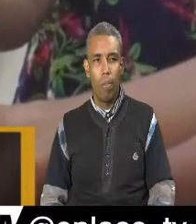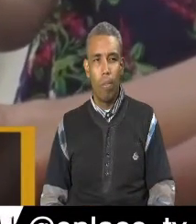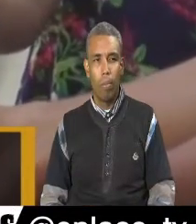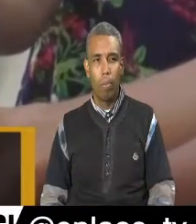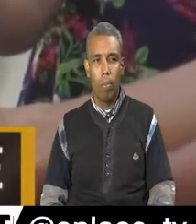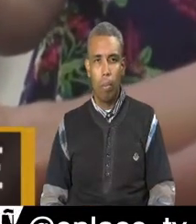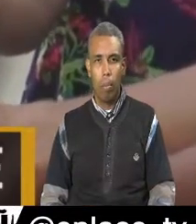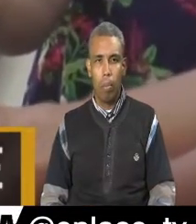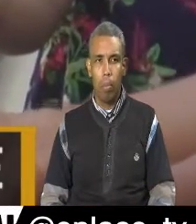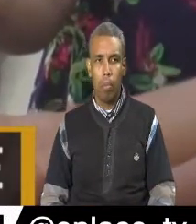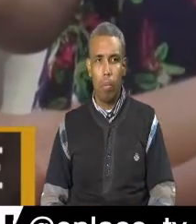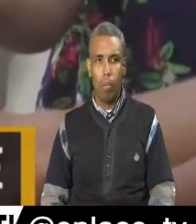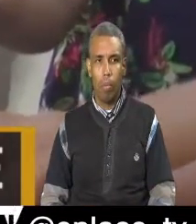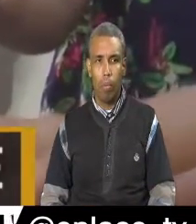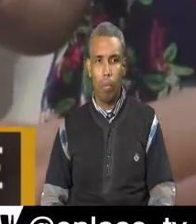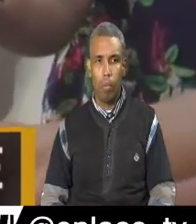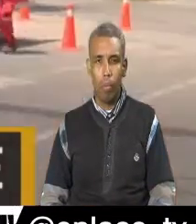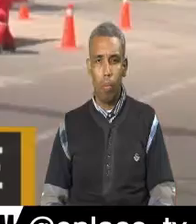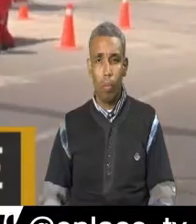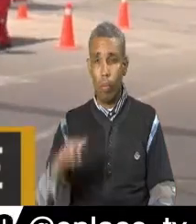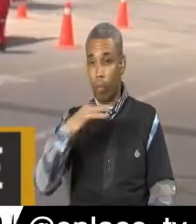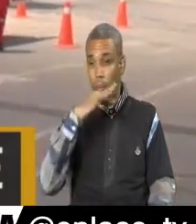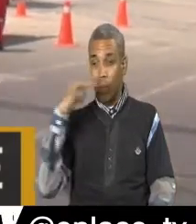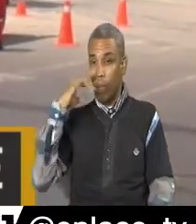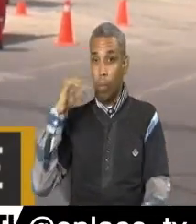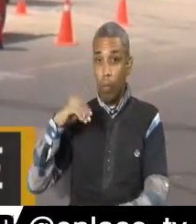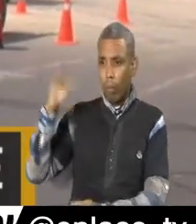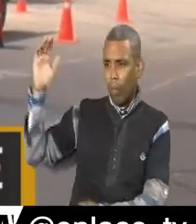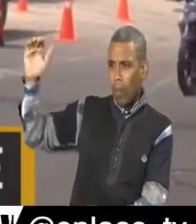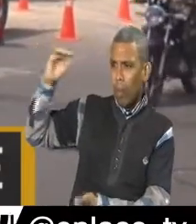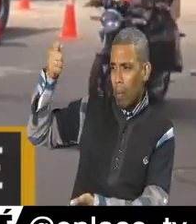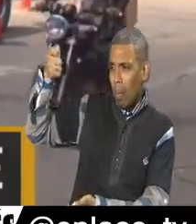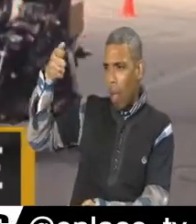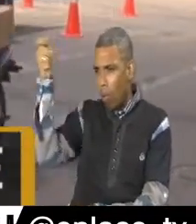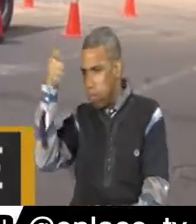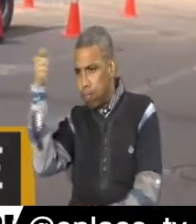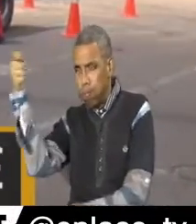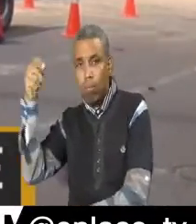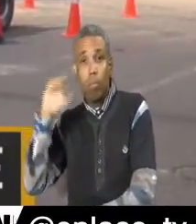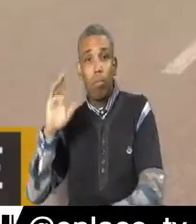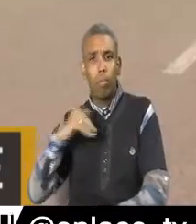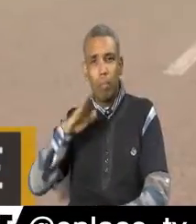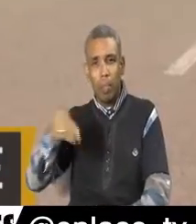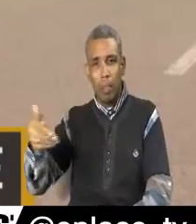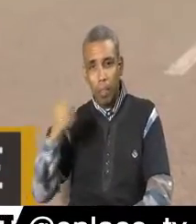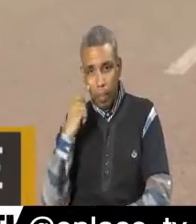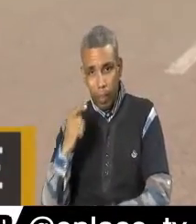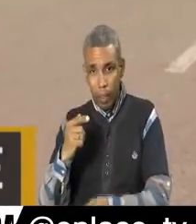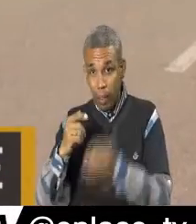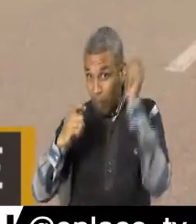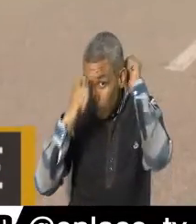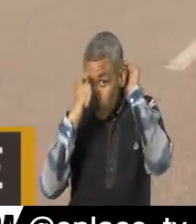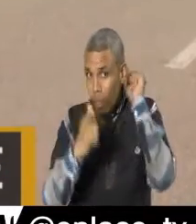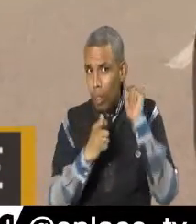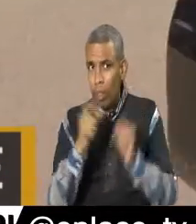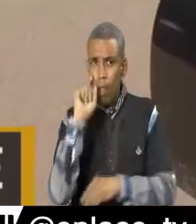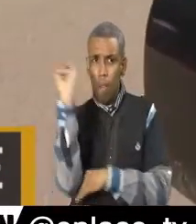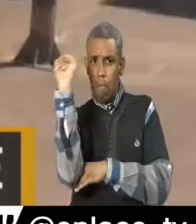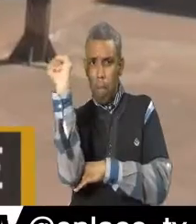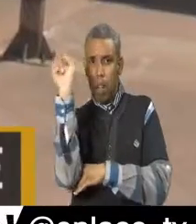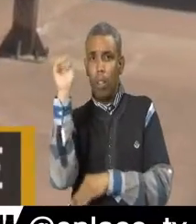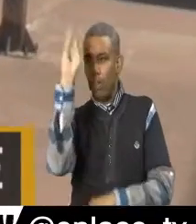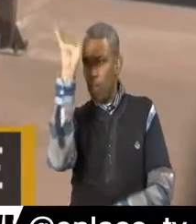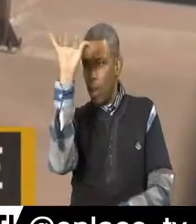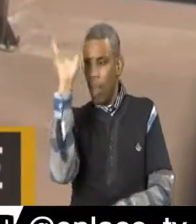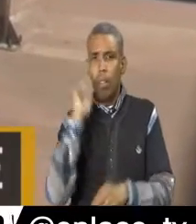porque como inhaló el humo. La emergencia fue controlada por bomberos voluntarios de Barranca Bermeja con una máquina contra incendio, una ambulancia y